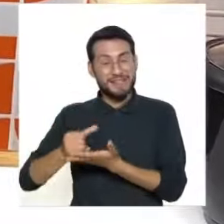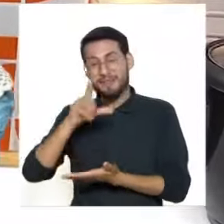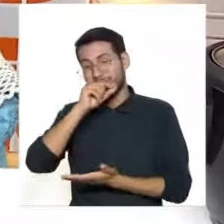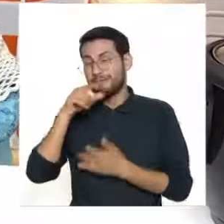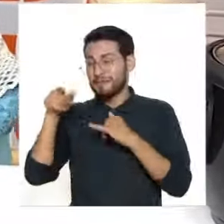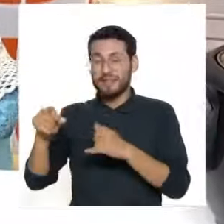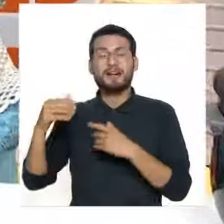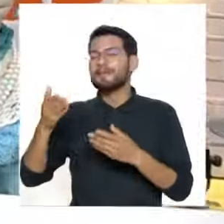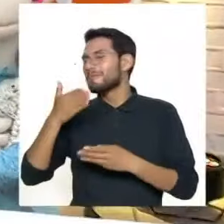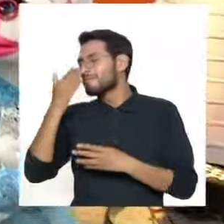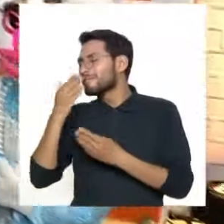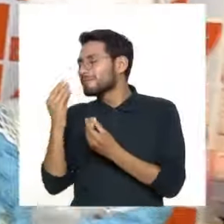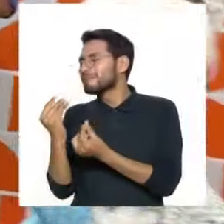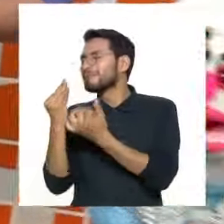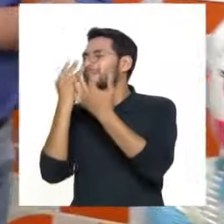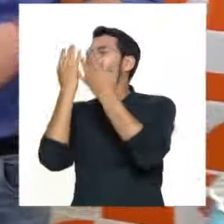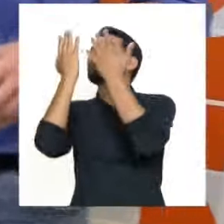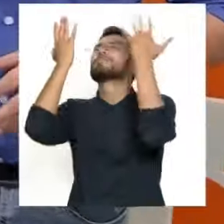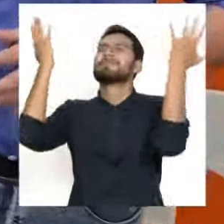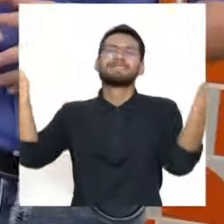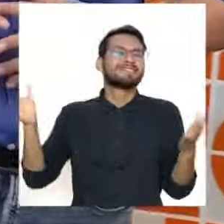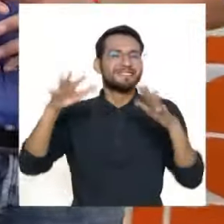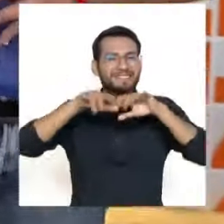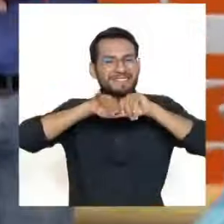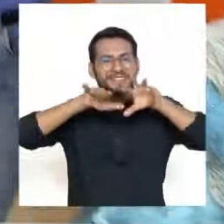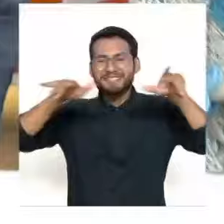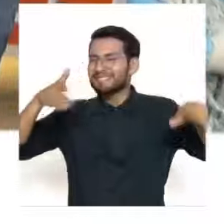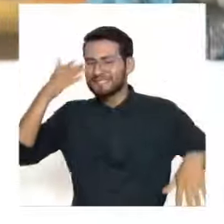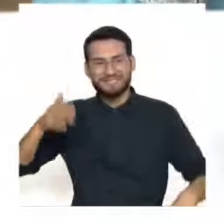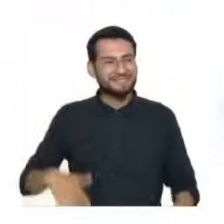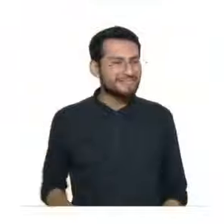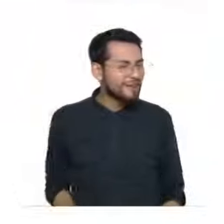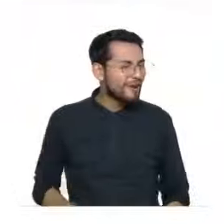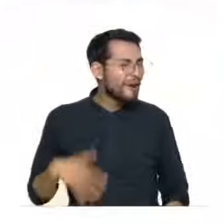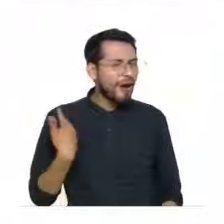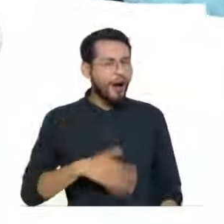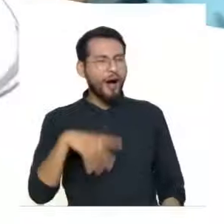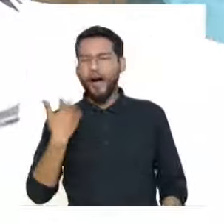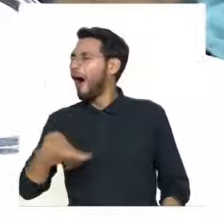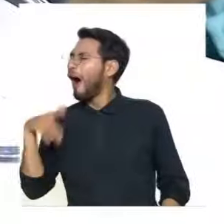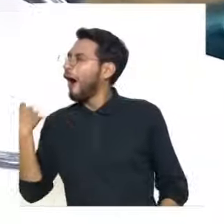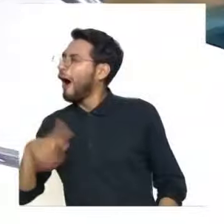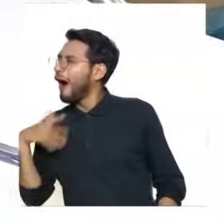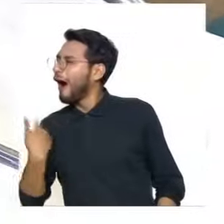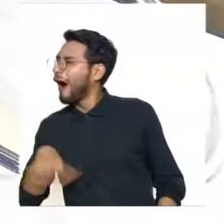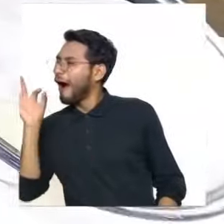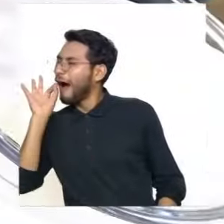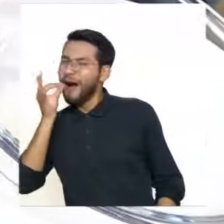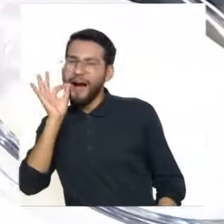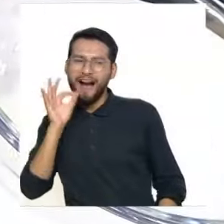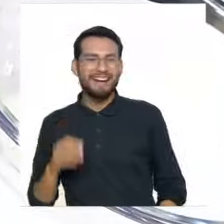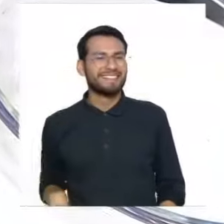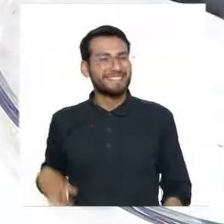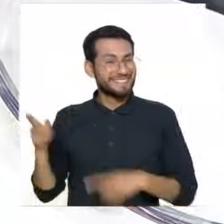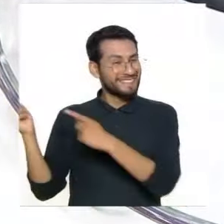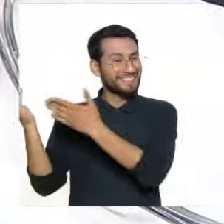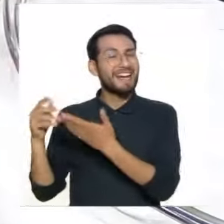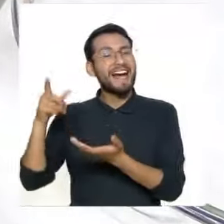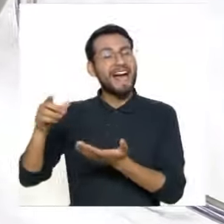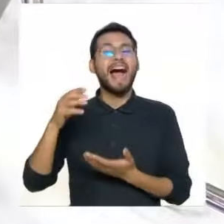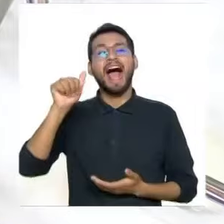pollo el aroma ha inundado todo el estudio míralo míralo está delicioso Wow el ajo ajip panca ajic